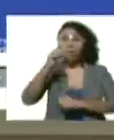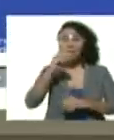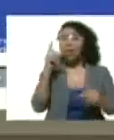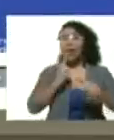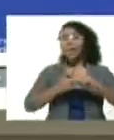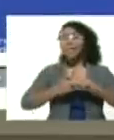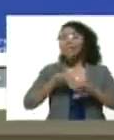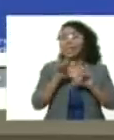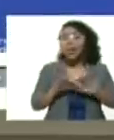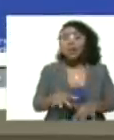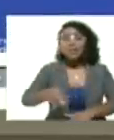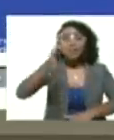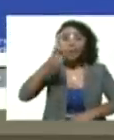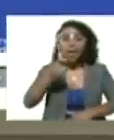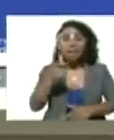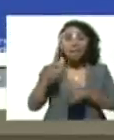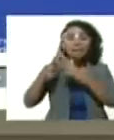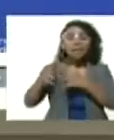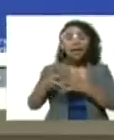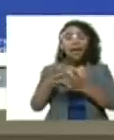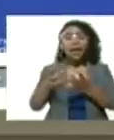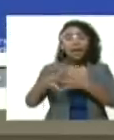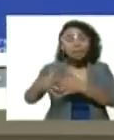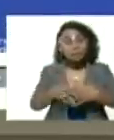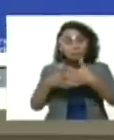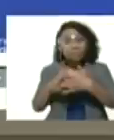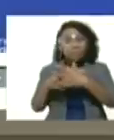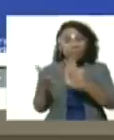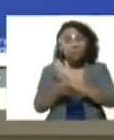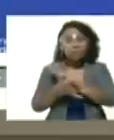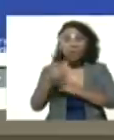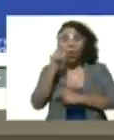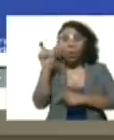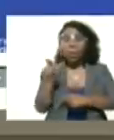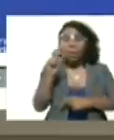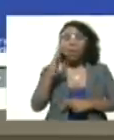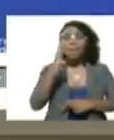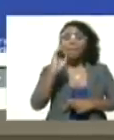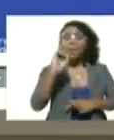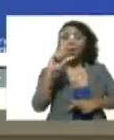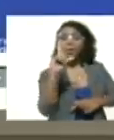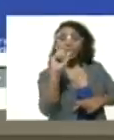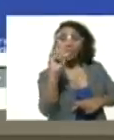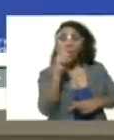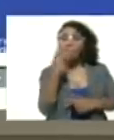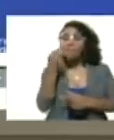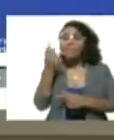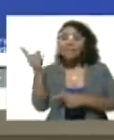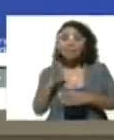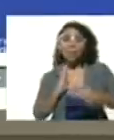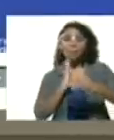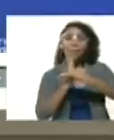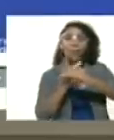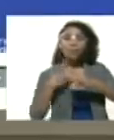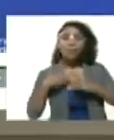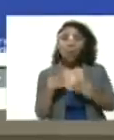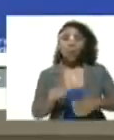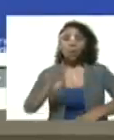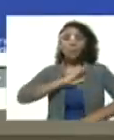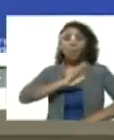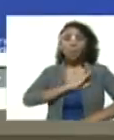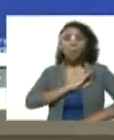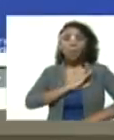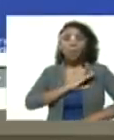de Seguridad Nacional de Estados Unidos, John Bolton, dice: congelemos todos los bienes de la empresa